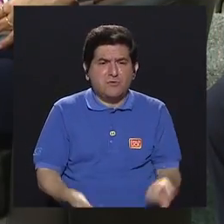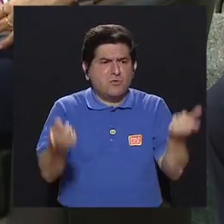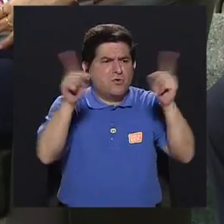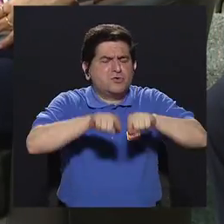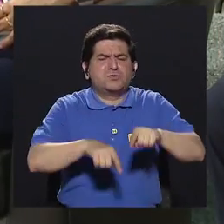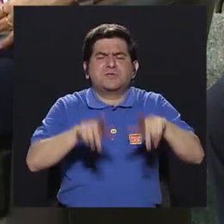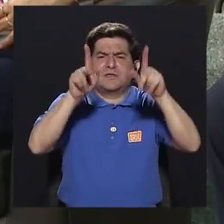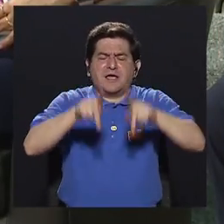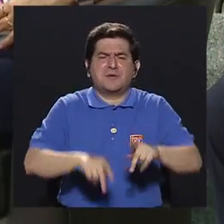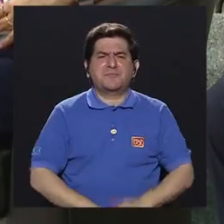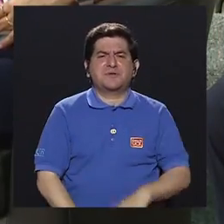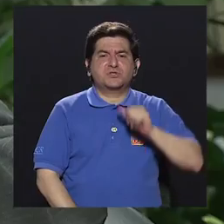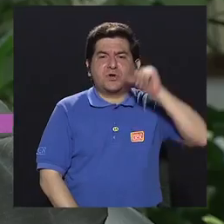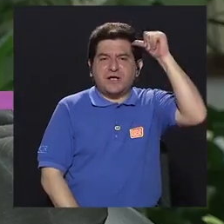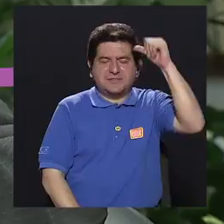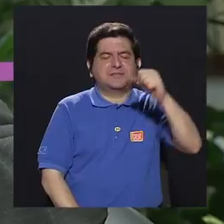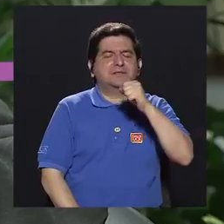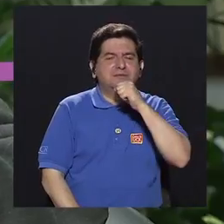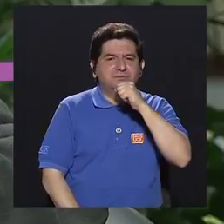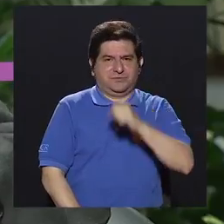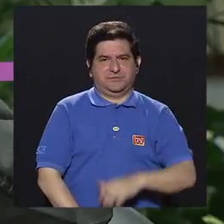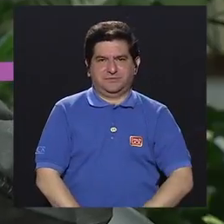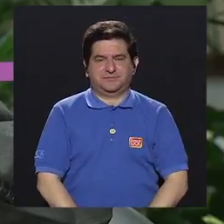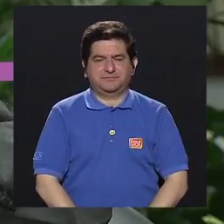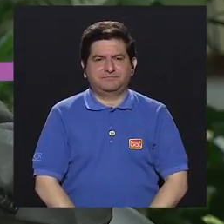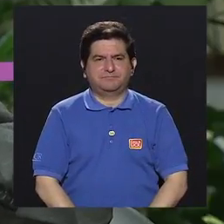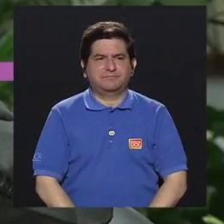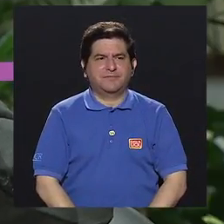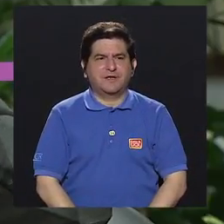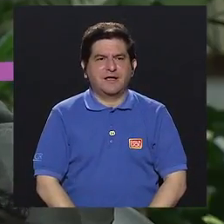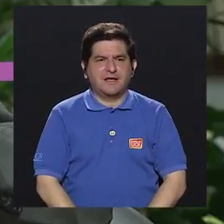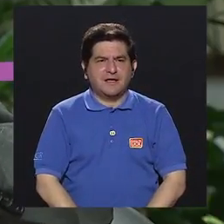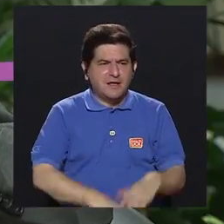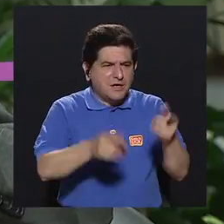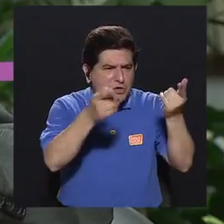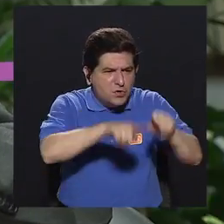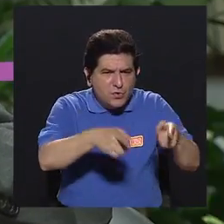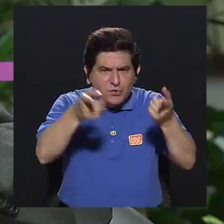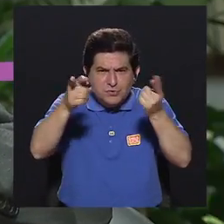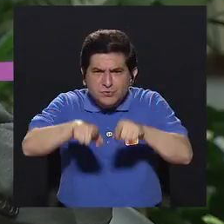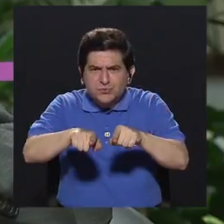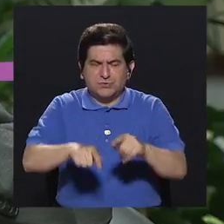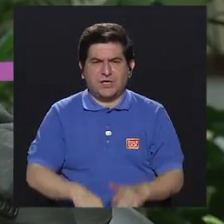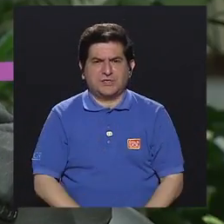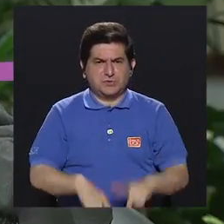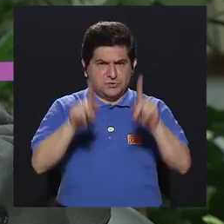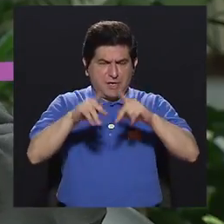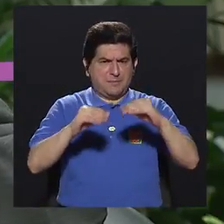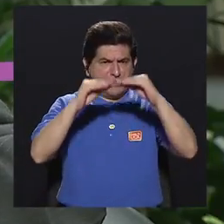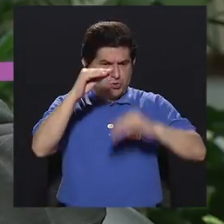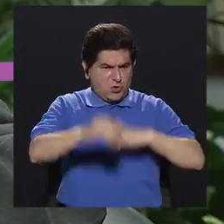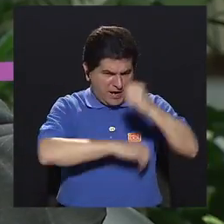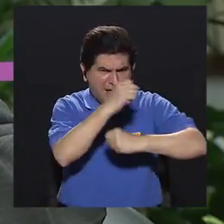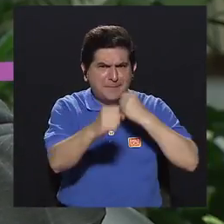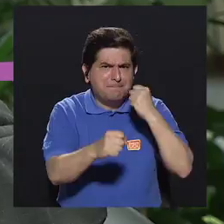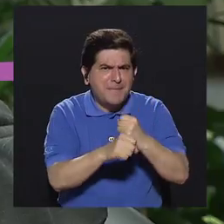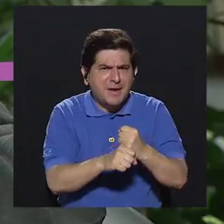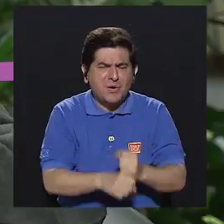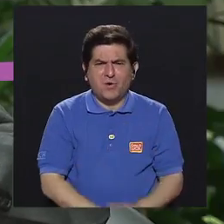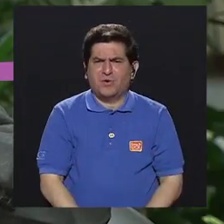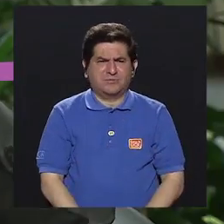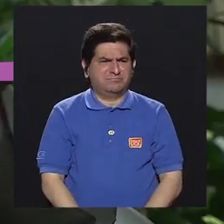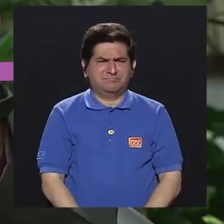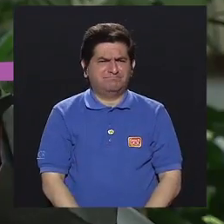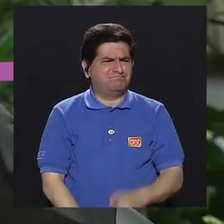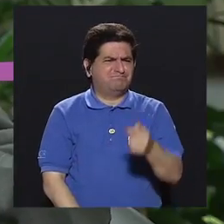presentarse principalmente en gente mayor, ¿verdad? La prevalencia o la incidencia, perdón, en gente menor de edad es corta,